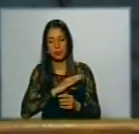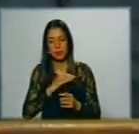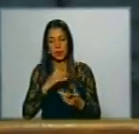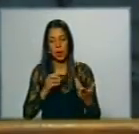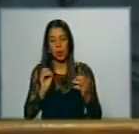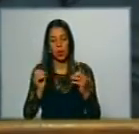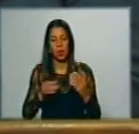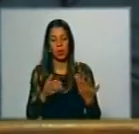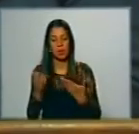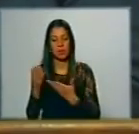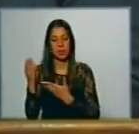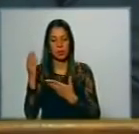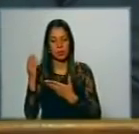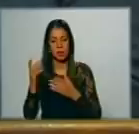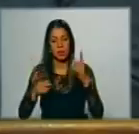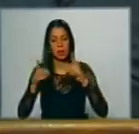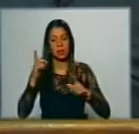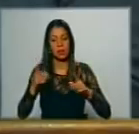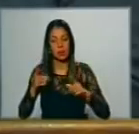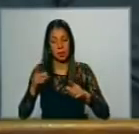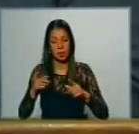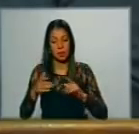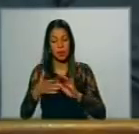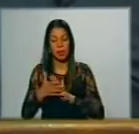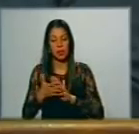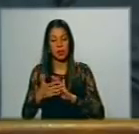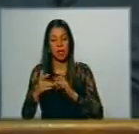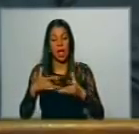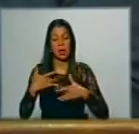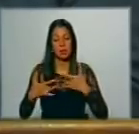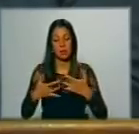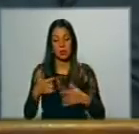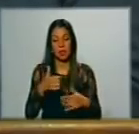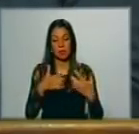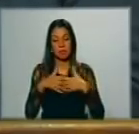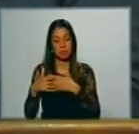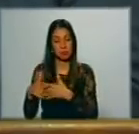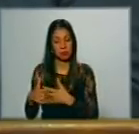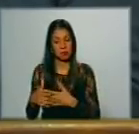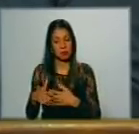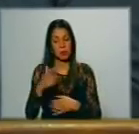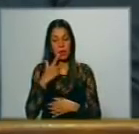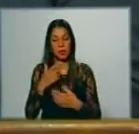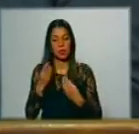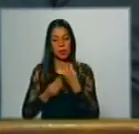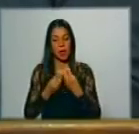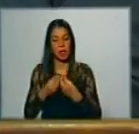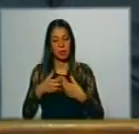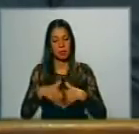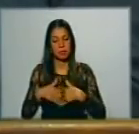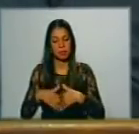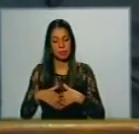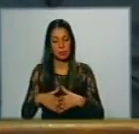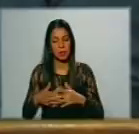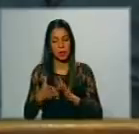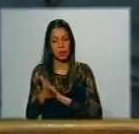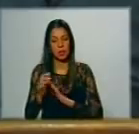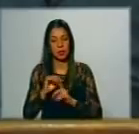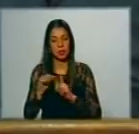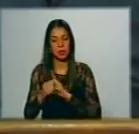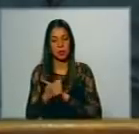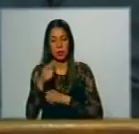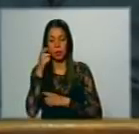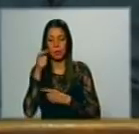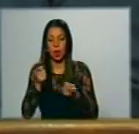las características o naturaleza de la actividad económica, se producen o prestan en situación de